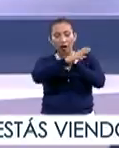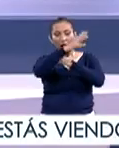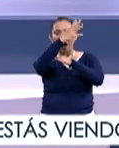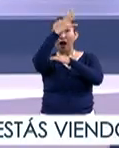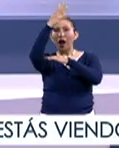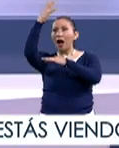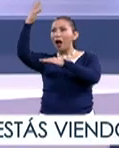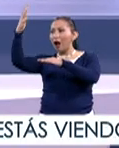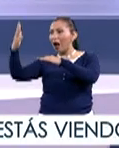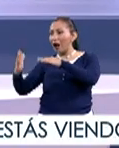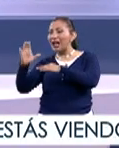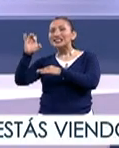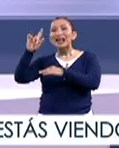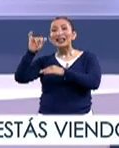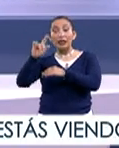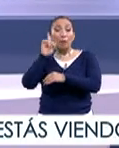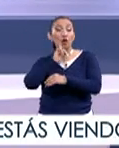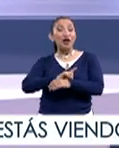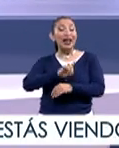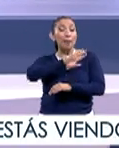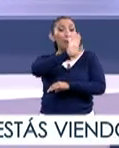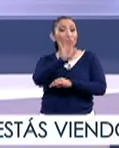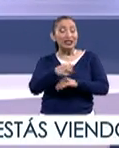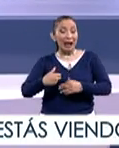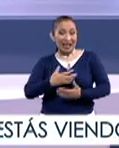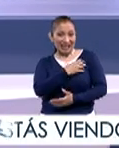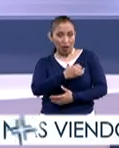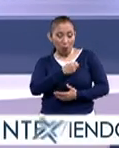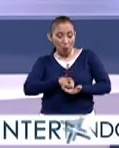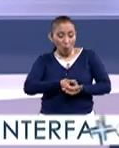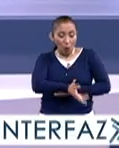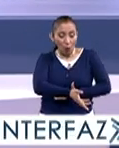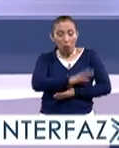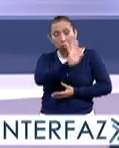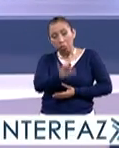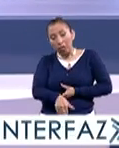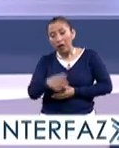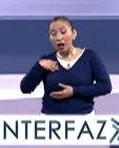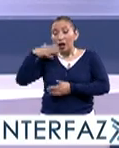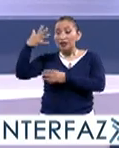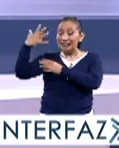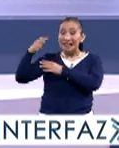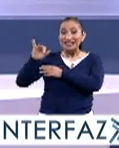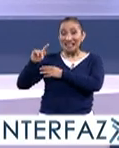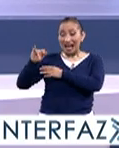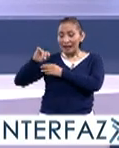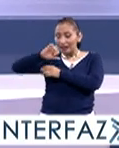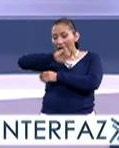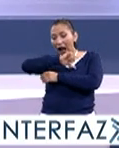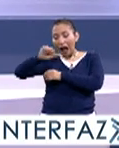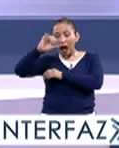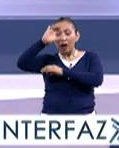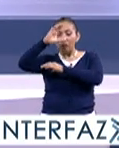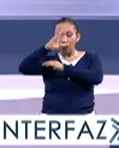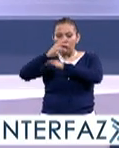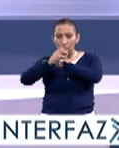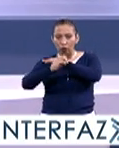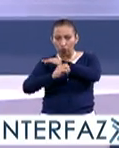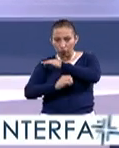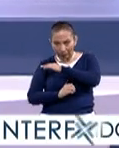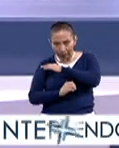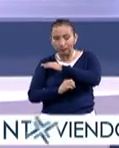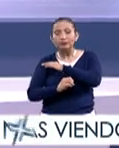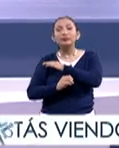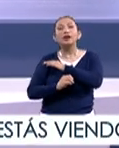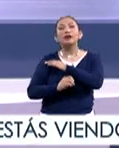el cenit, y las mujeres que morían en el parto acompañaban al sol del cenit hasta que se ocultaba.